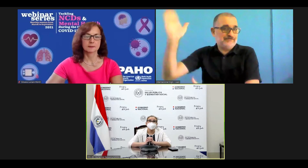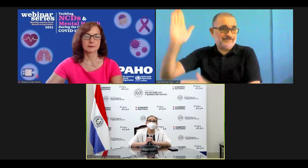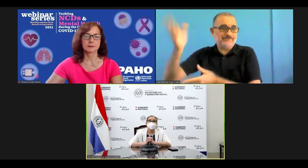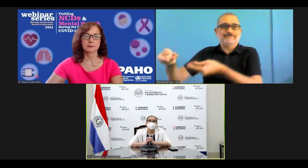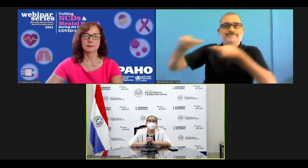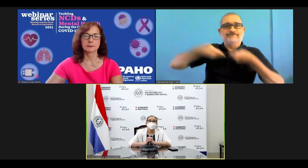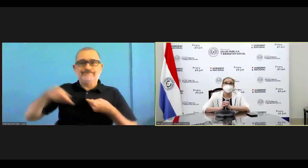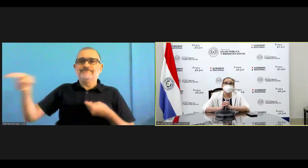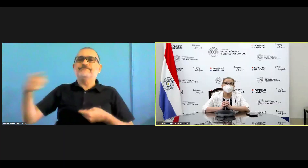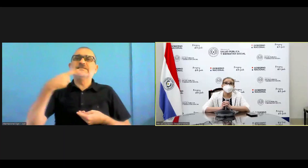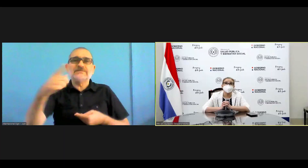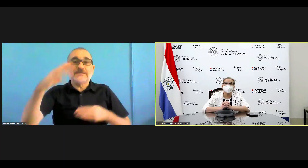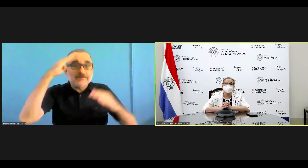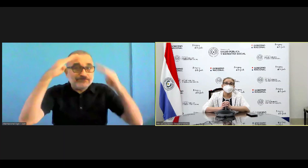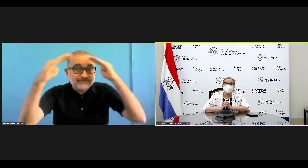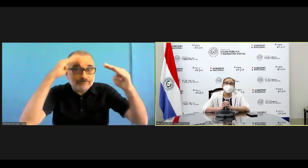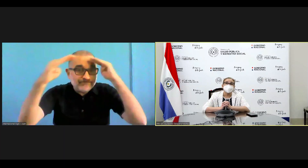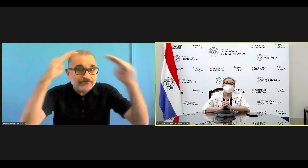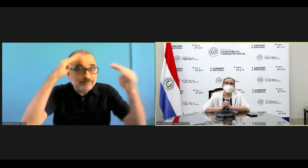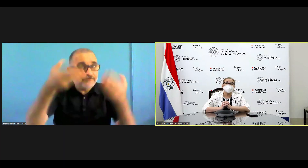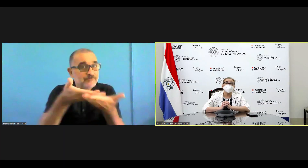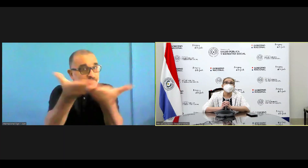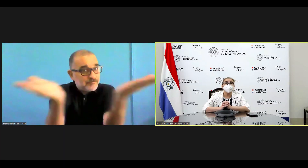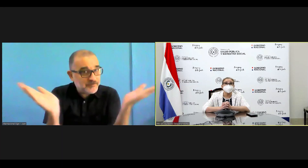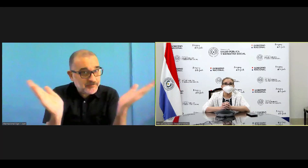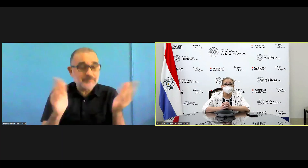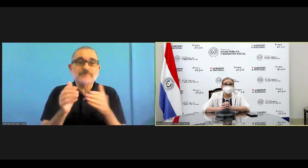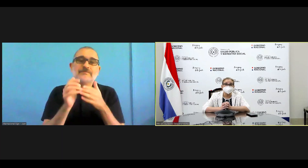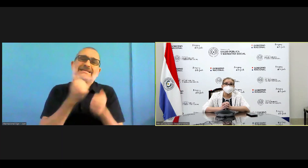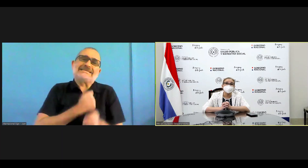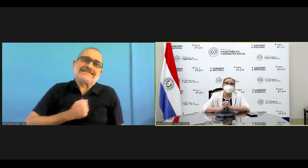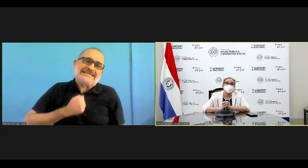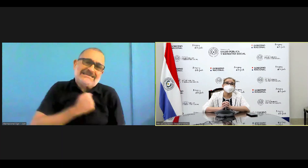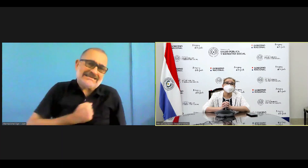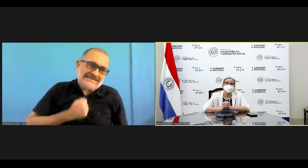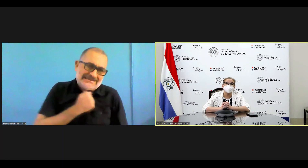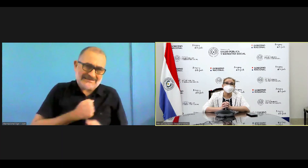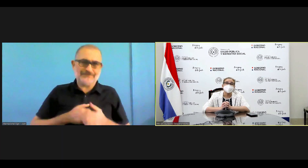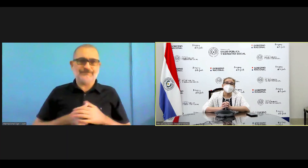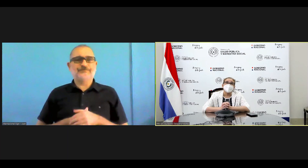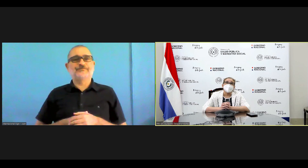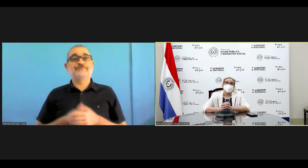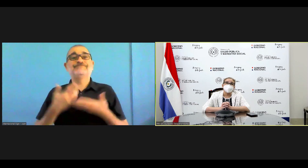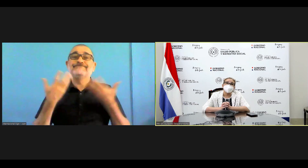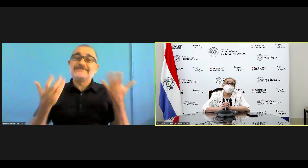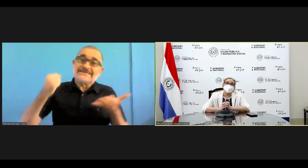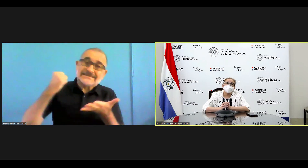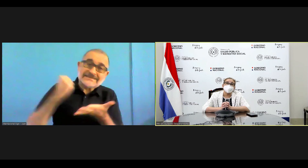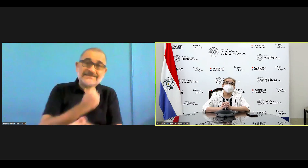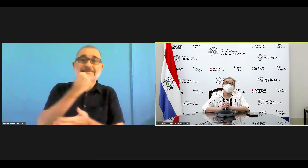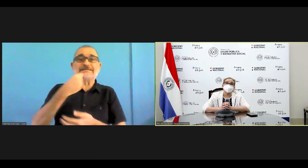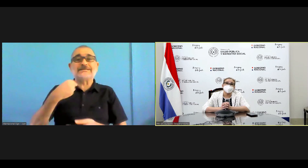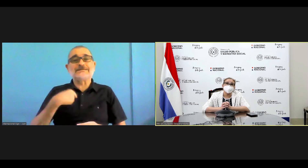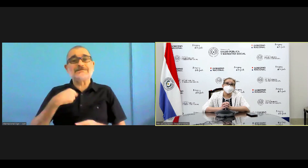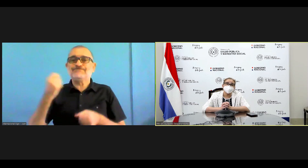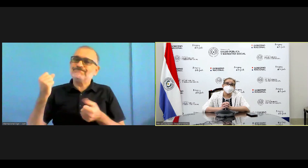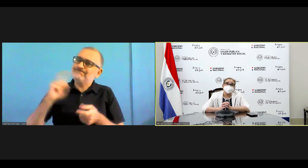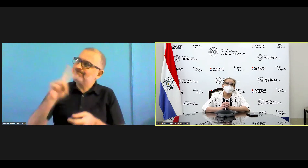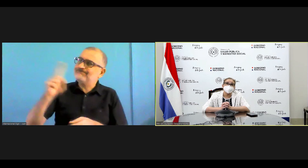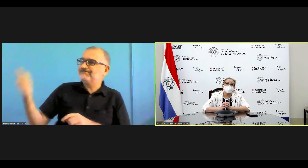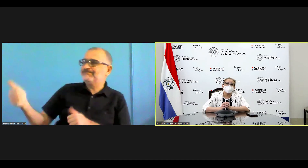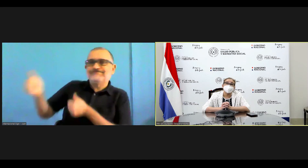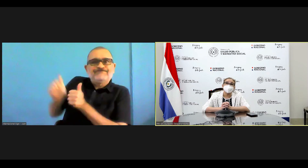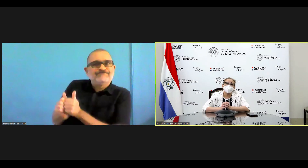me solicitó que pueda, por favor, darles el saludo de parte suya y